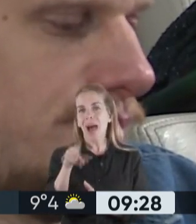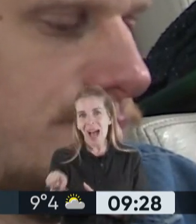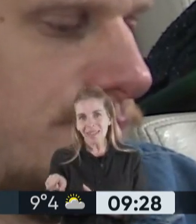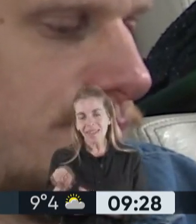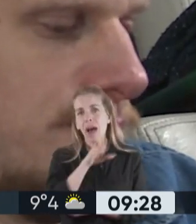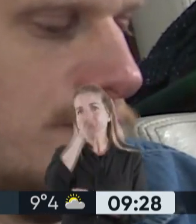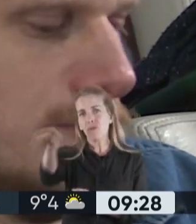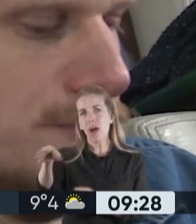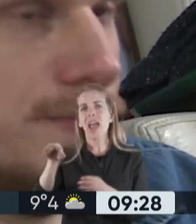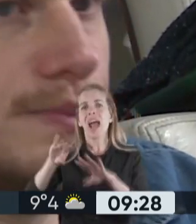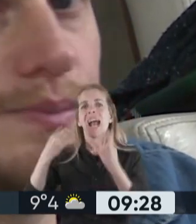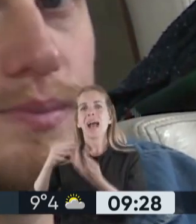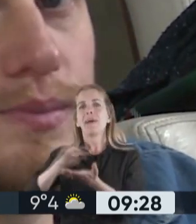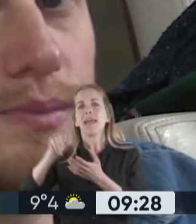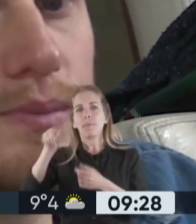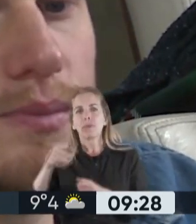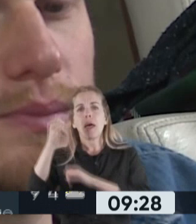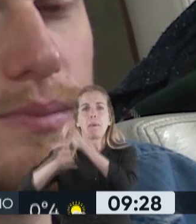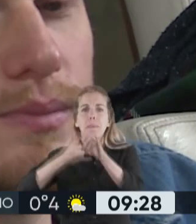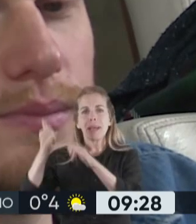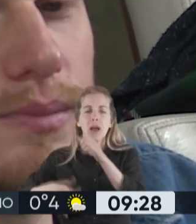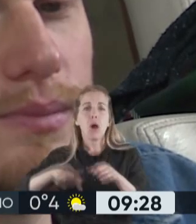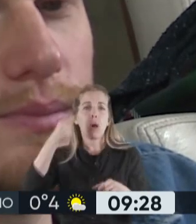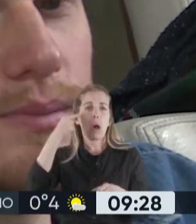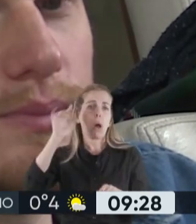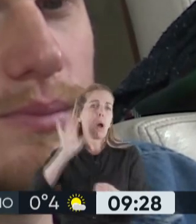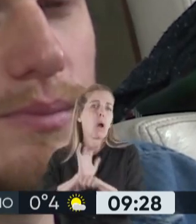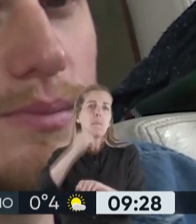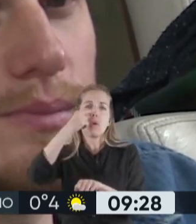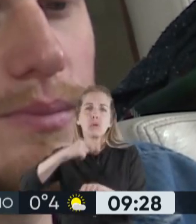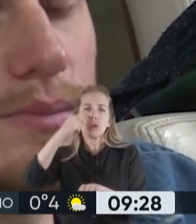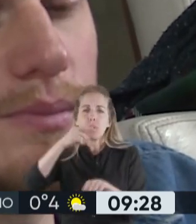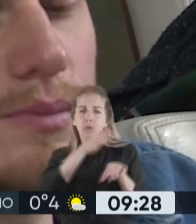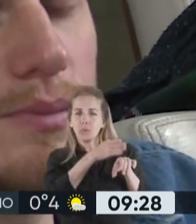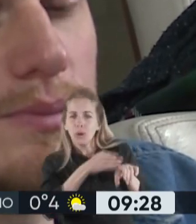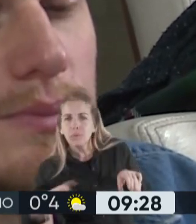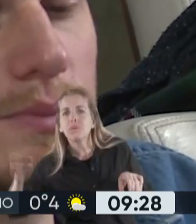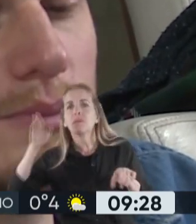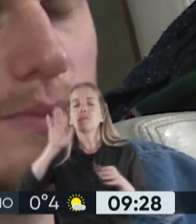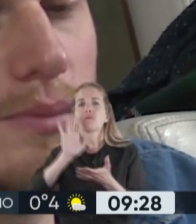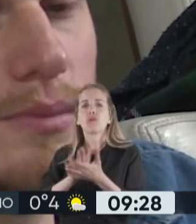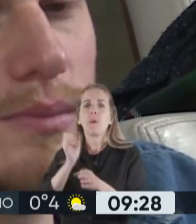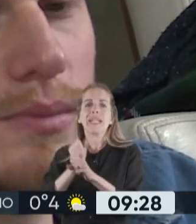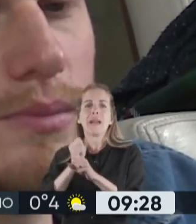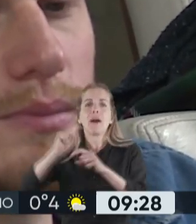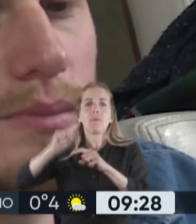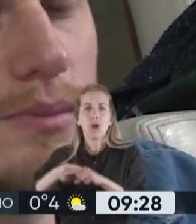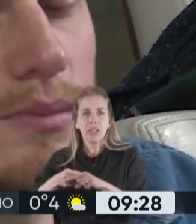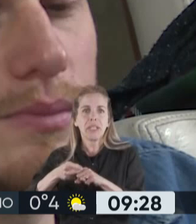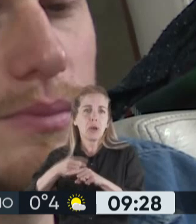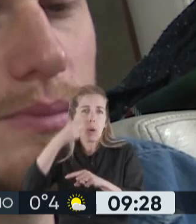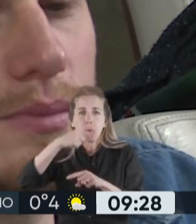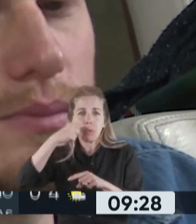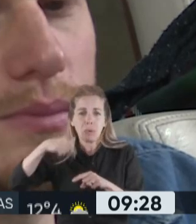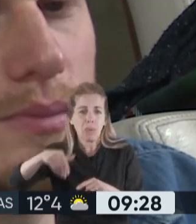en Diputados: estoy dando las últimas pisadas en mi vida política. Habida cuenta del diálogo permanente que dijo que tienen con el